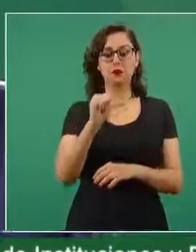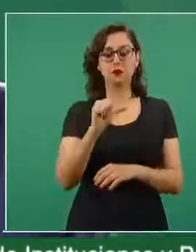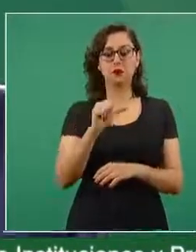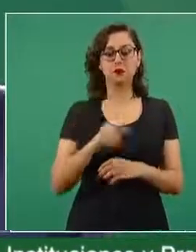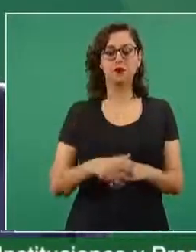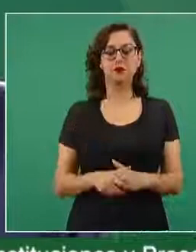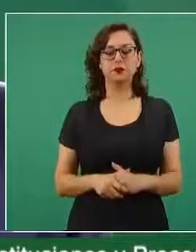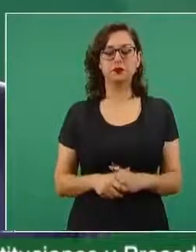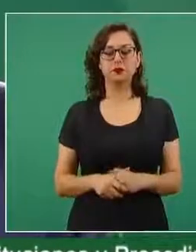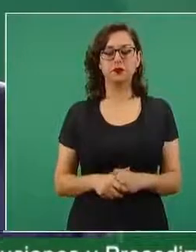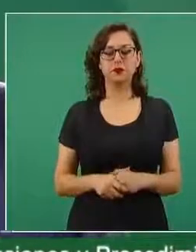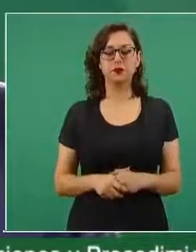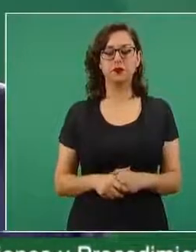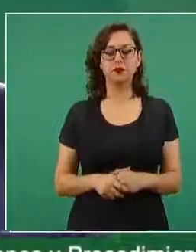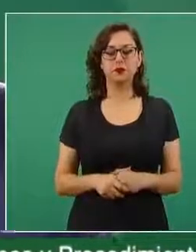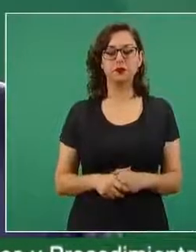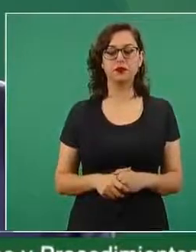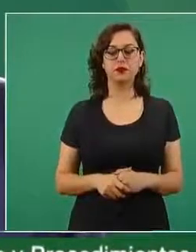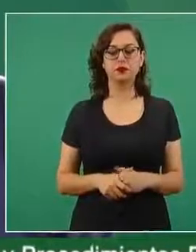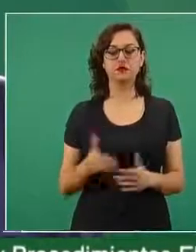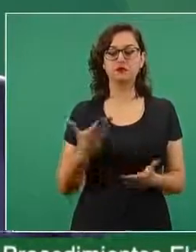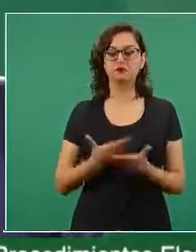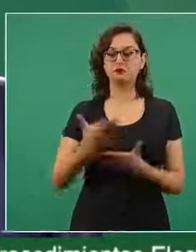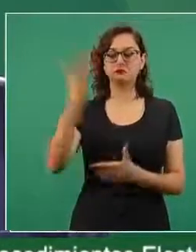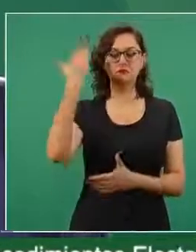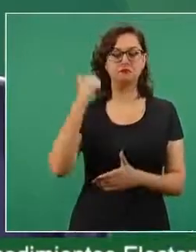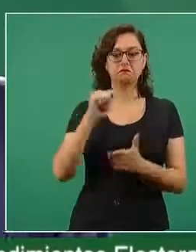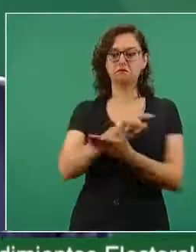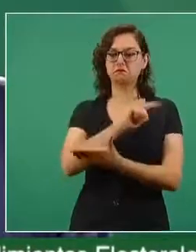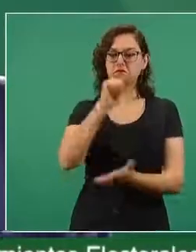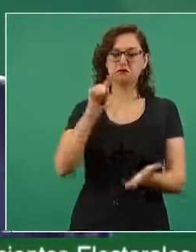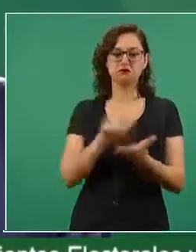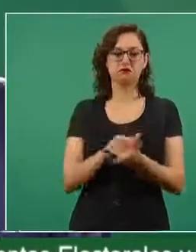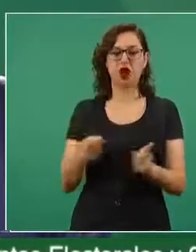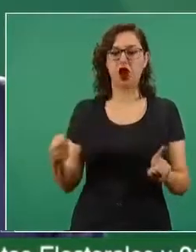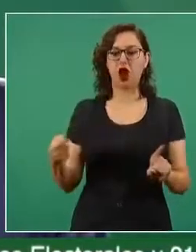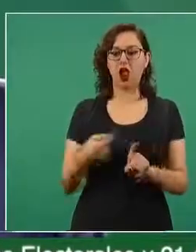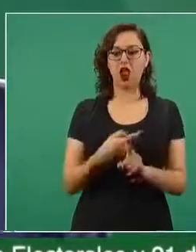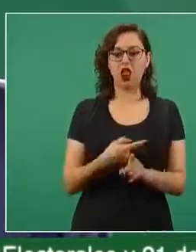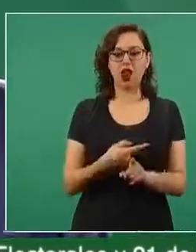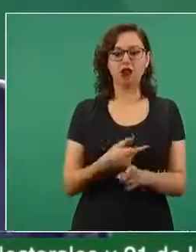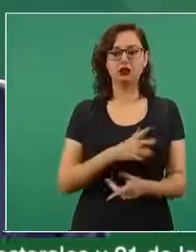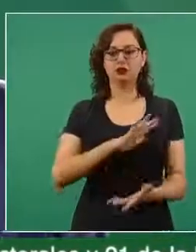Antes era un estado de chueco, de cohecho.